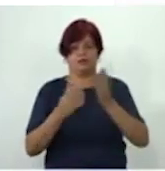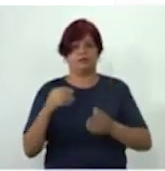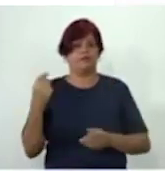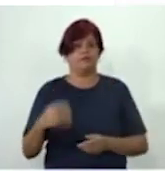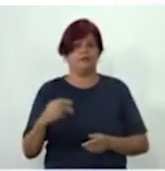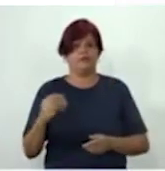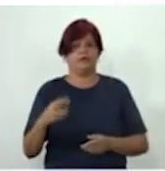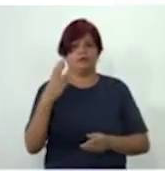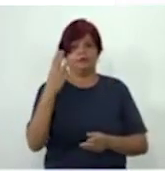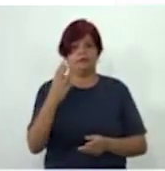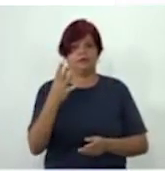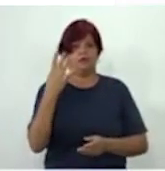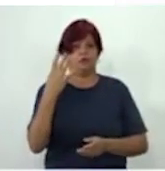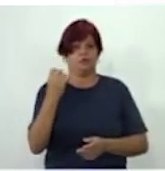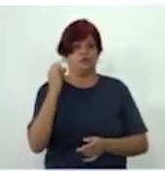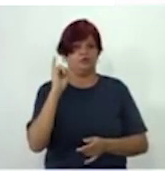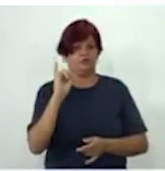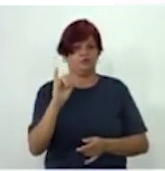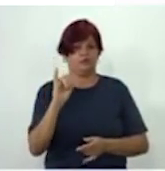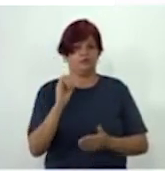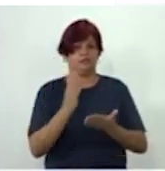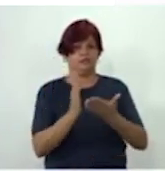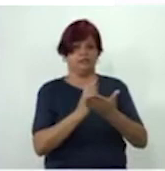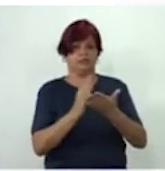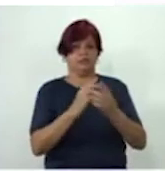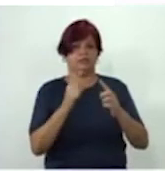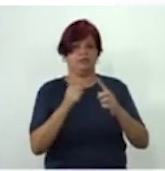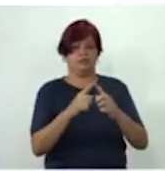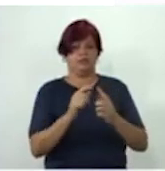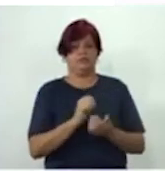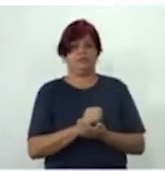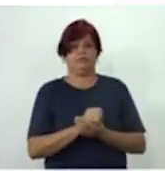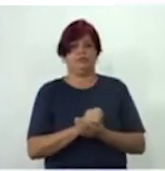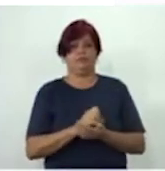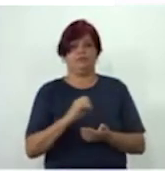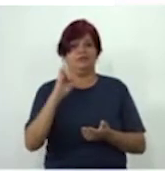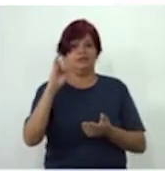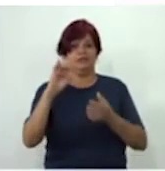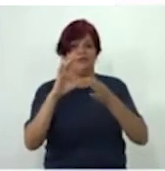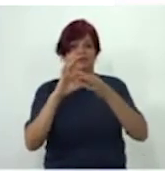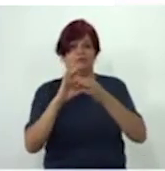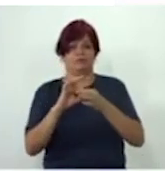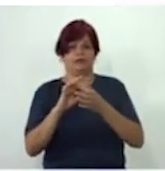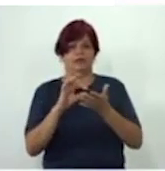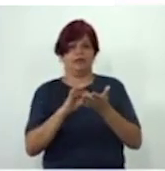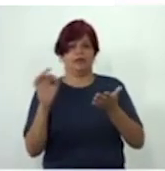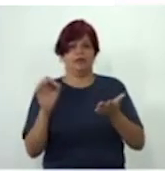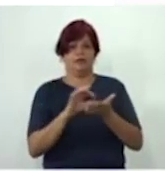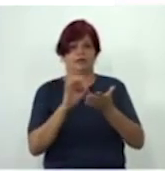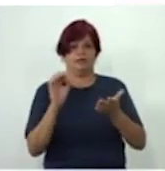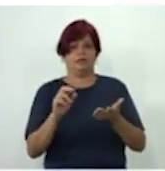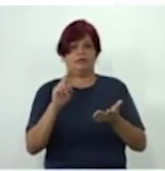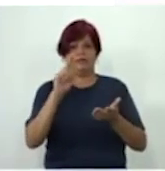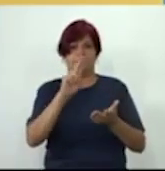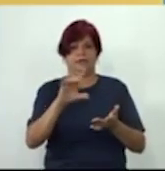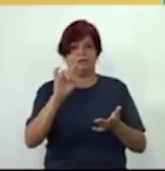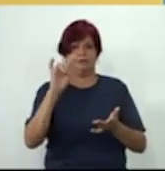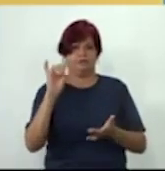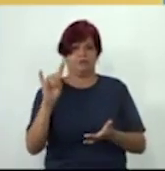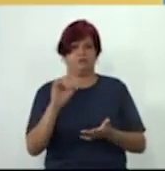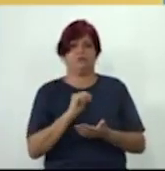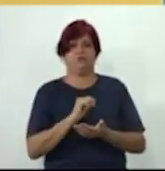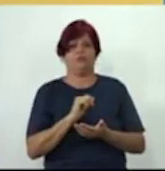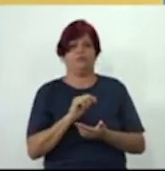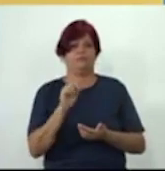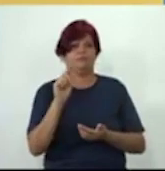3, 4 y 6 del libro de texto de sexto grado en la página 29.